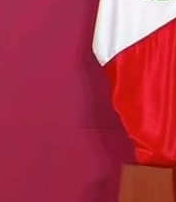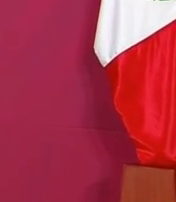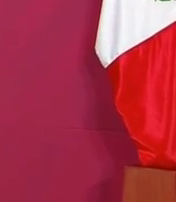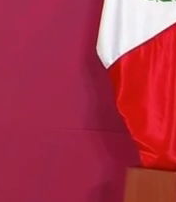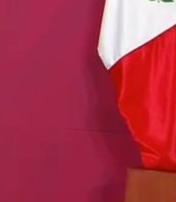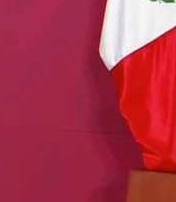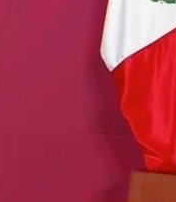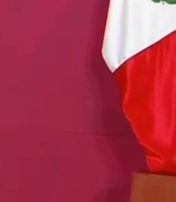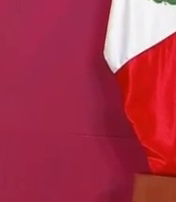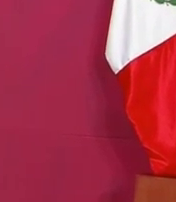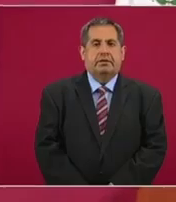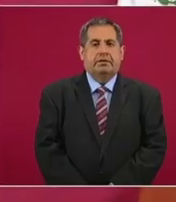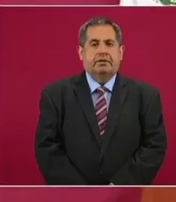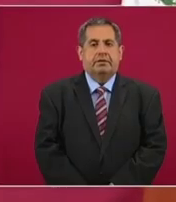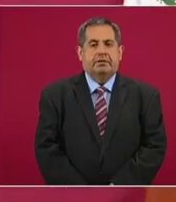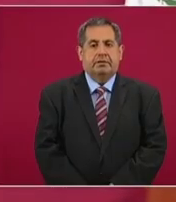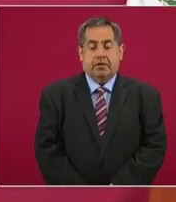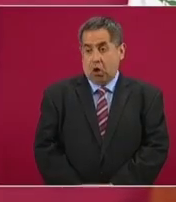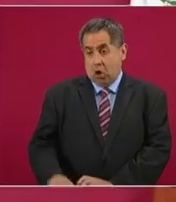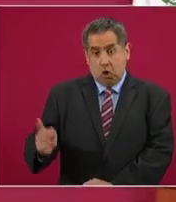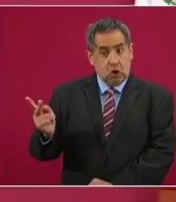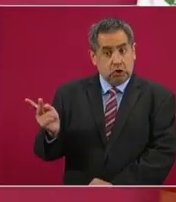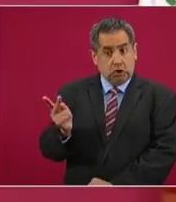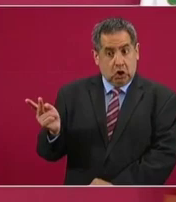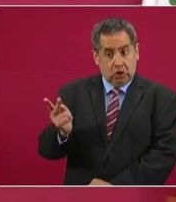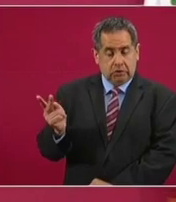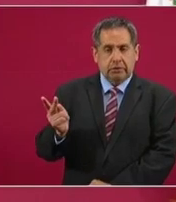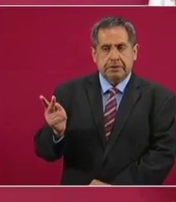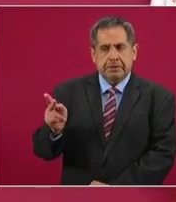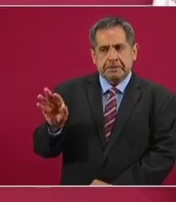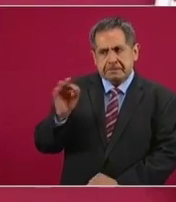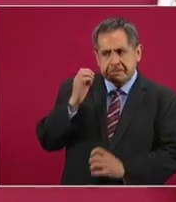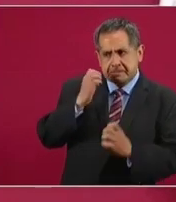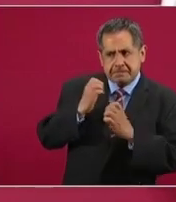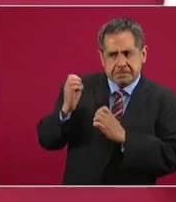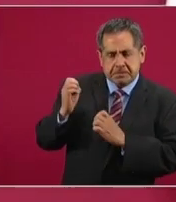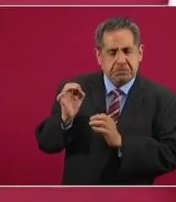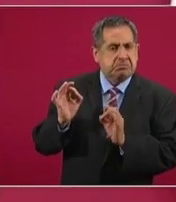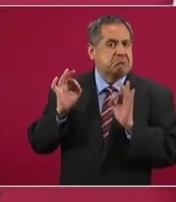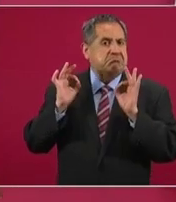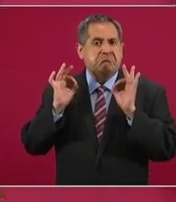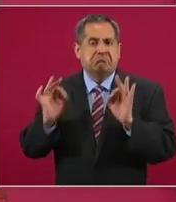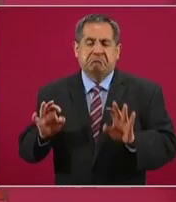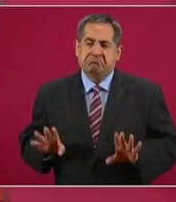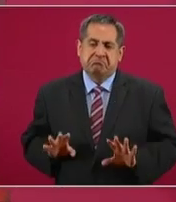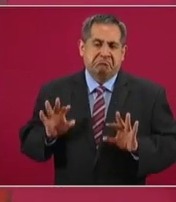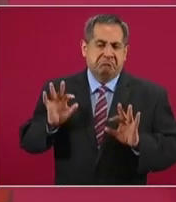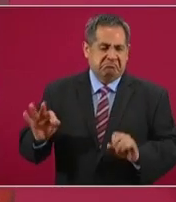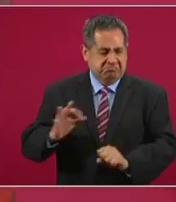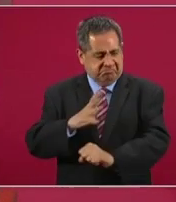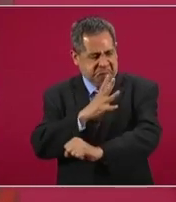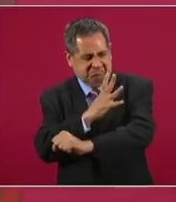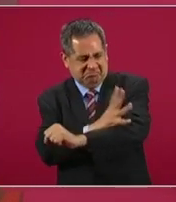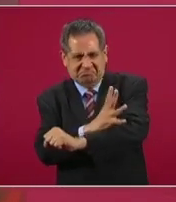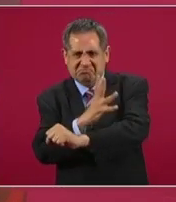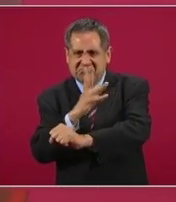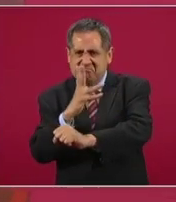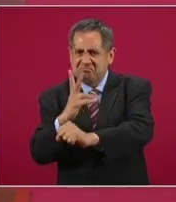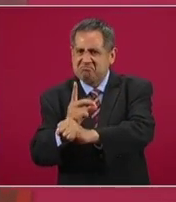y los dos se caracterizan por ser incorruptibles